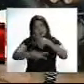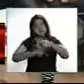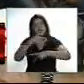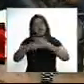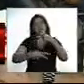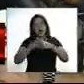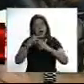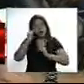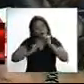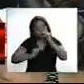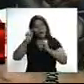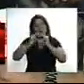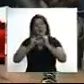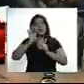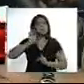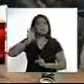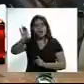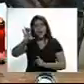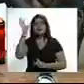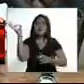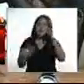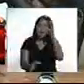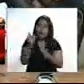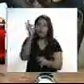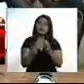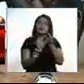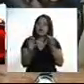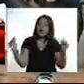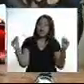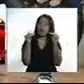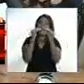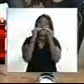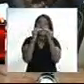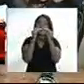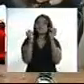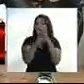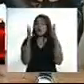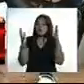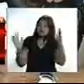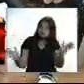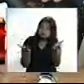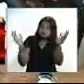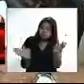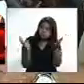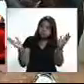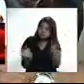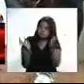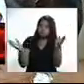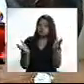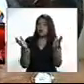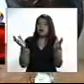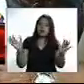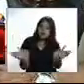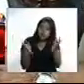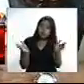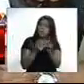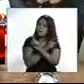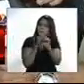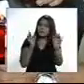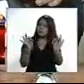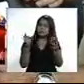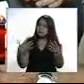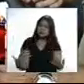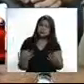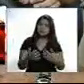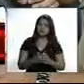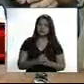de construcción de una patria de justicia y de equidad, con una gran motivación, con un entusiasmo, pero sobre todo